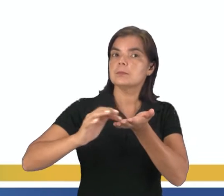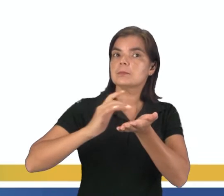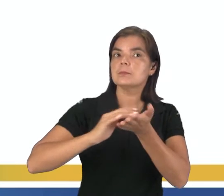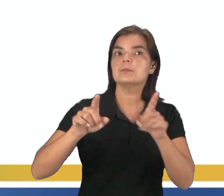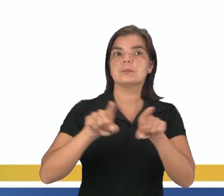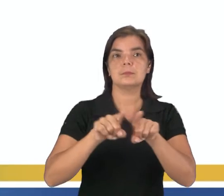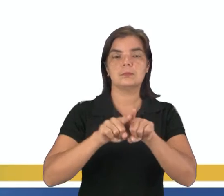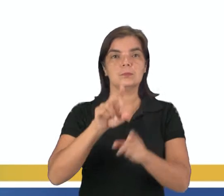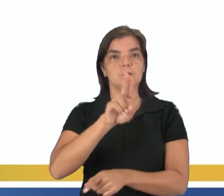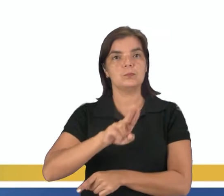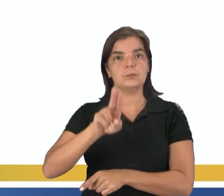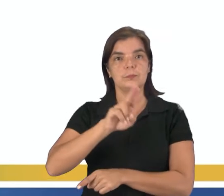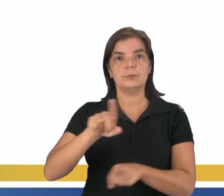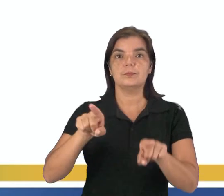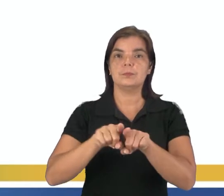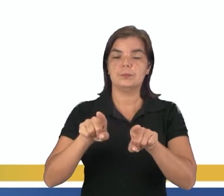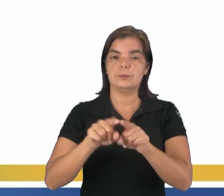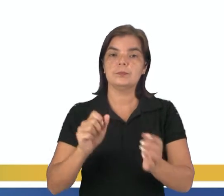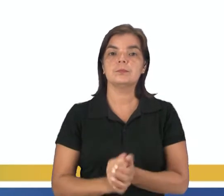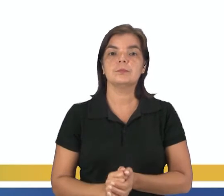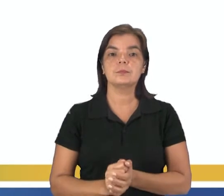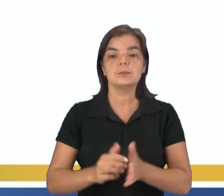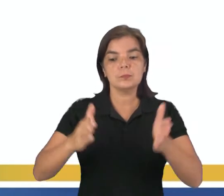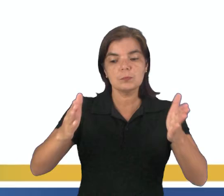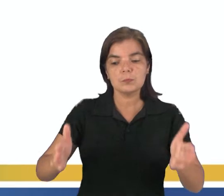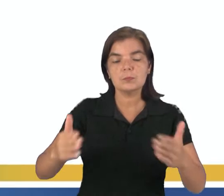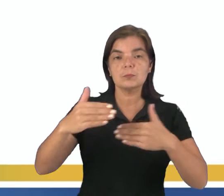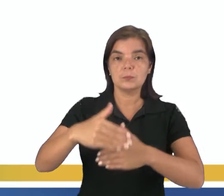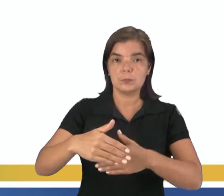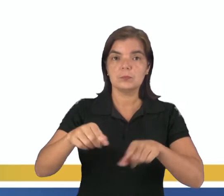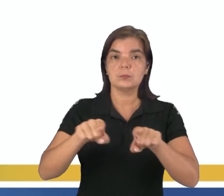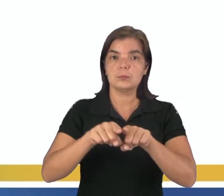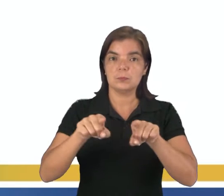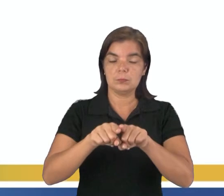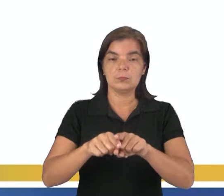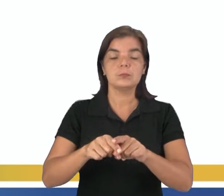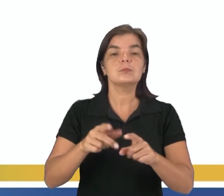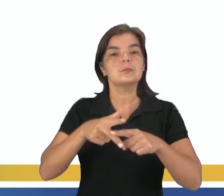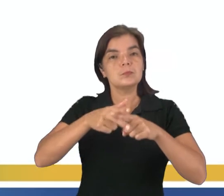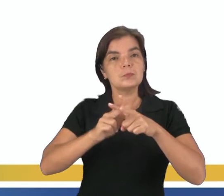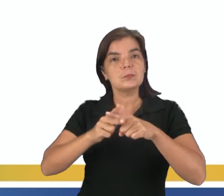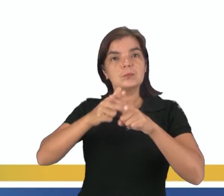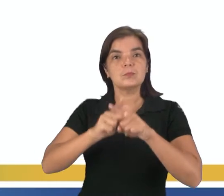utiliza lá que está en la caja de herramientas para aflojar essa tuerca.